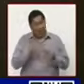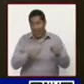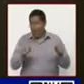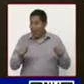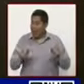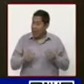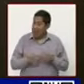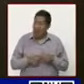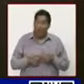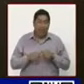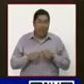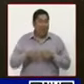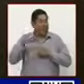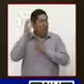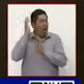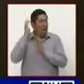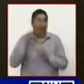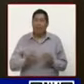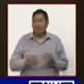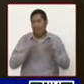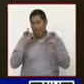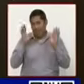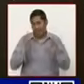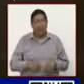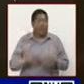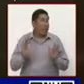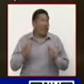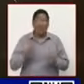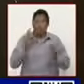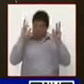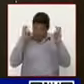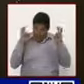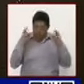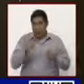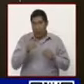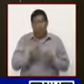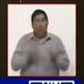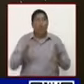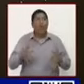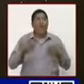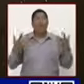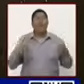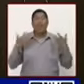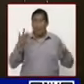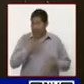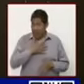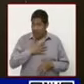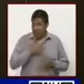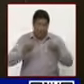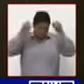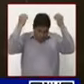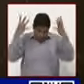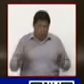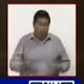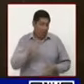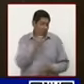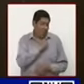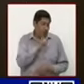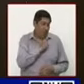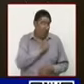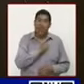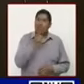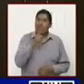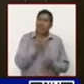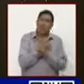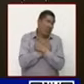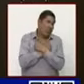área del stand-up impresionante con Coco Chizaca, pero un tema que seguramente te va a hacer muy feliz a ti, a mí y a muchísimos hinchas. Y